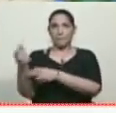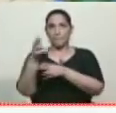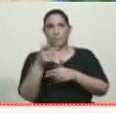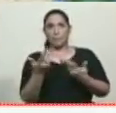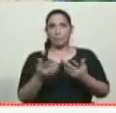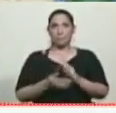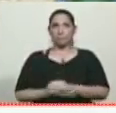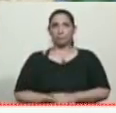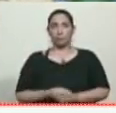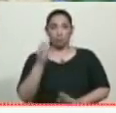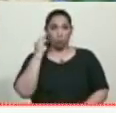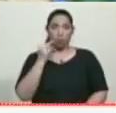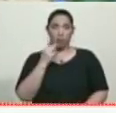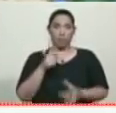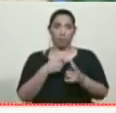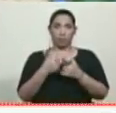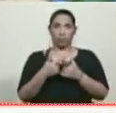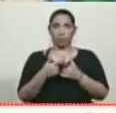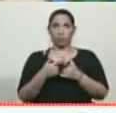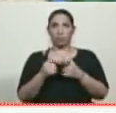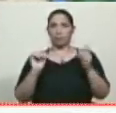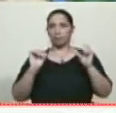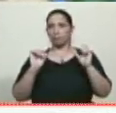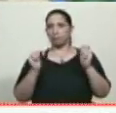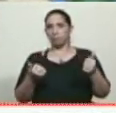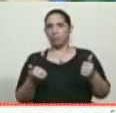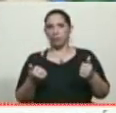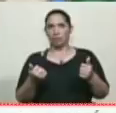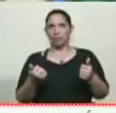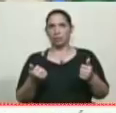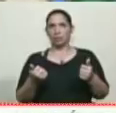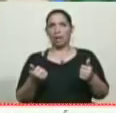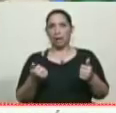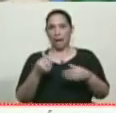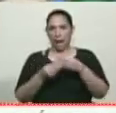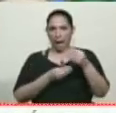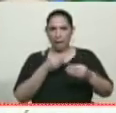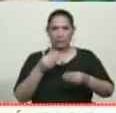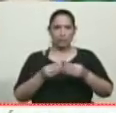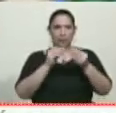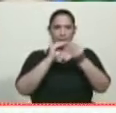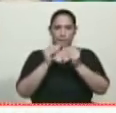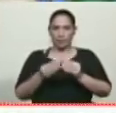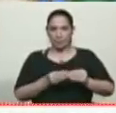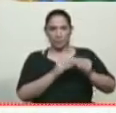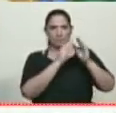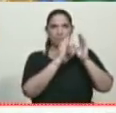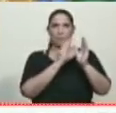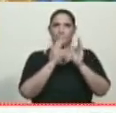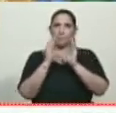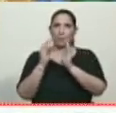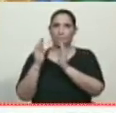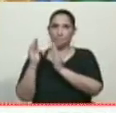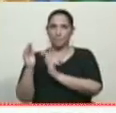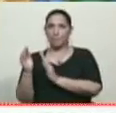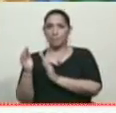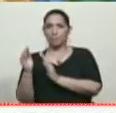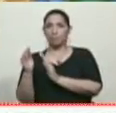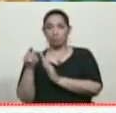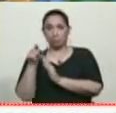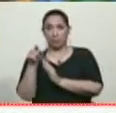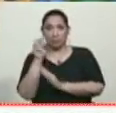Bolívar entonces empieza a tomar una serie de medidas, muchas de ellas bastante